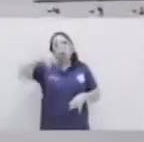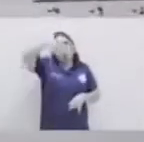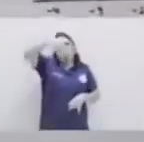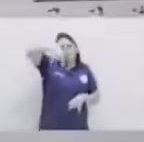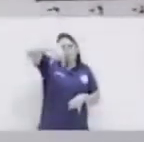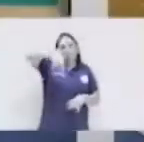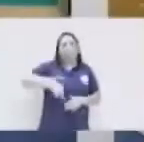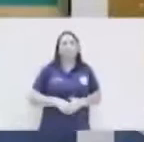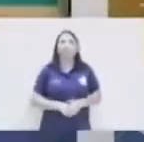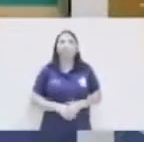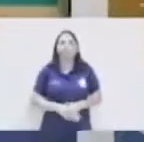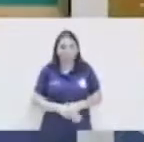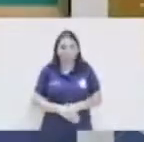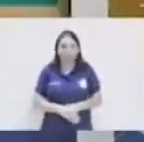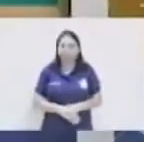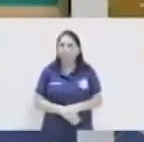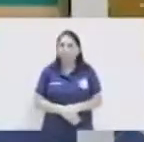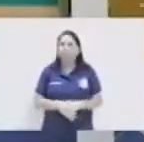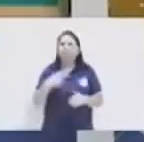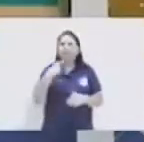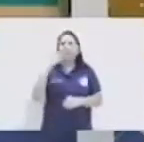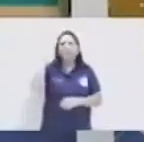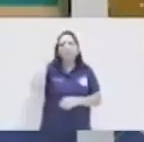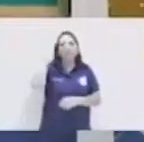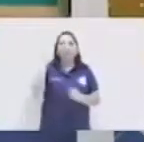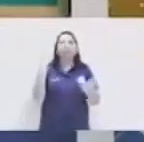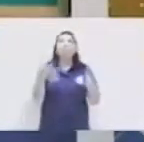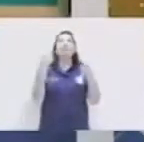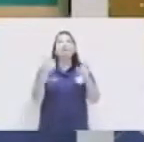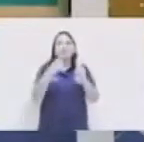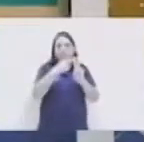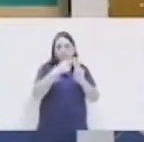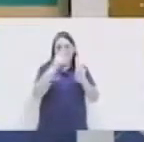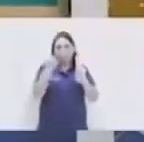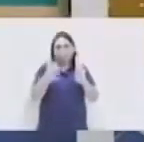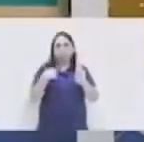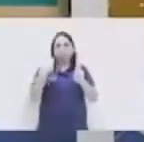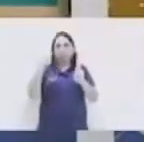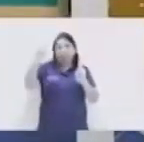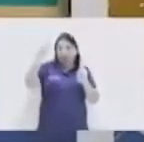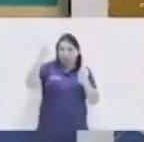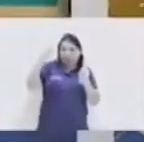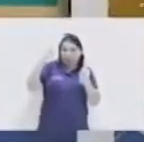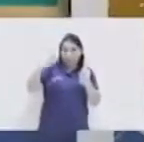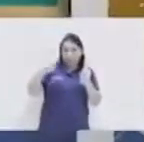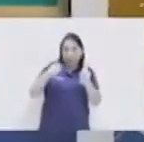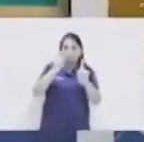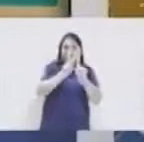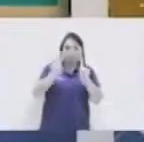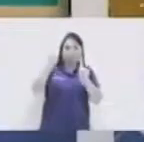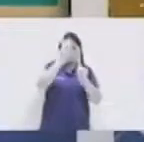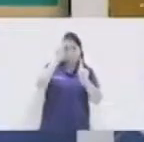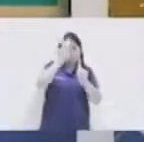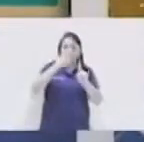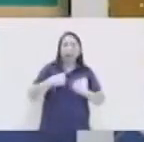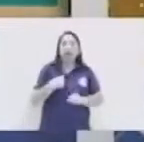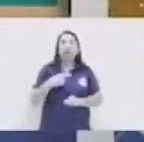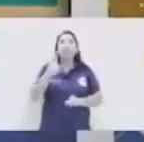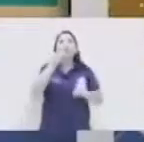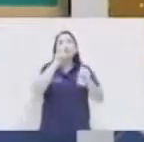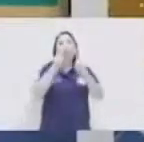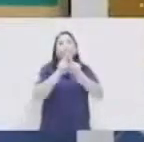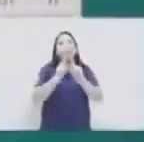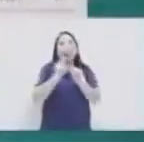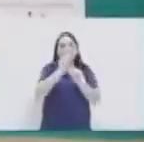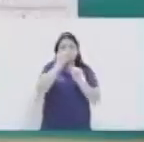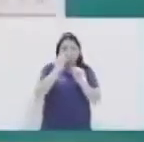abrirá hacia abajo. Ahora, ¿qué más tenemos que saber? Para poder evaluar nuestra función cuadrática tenemos que encontrar el vértice,